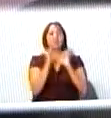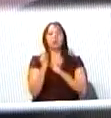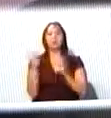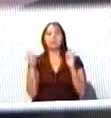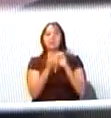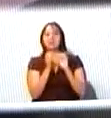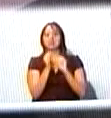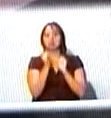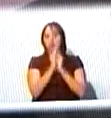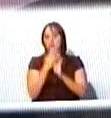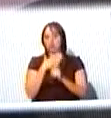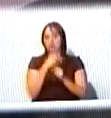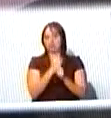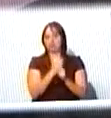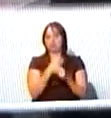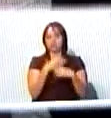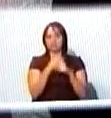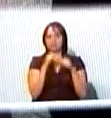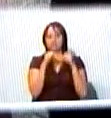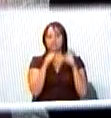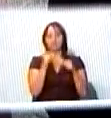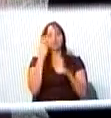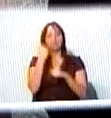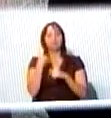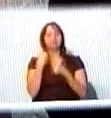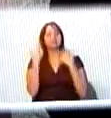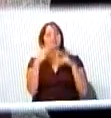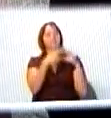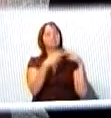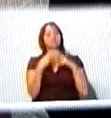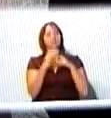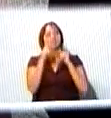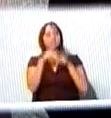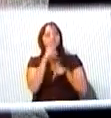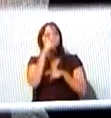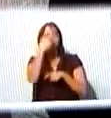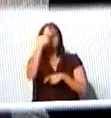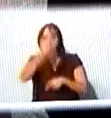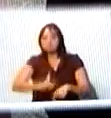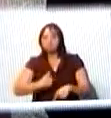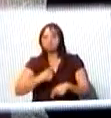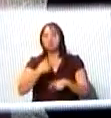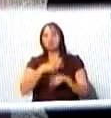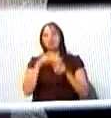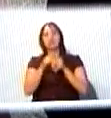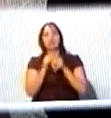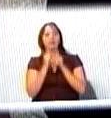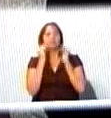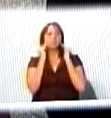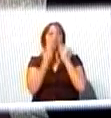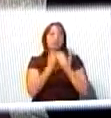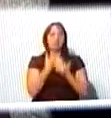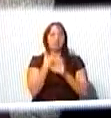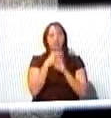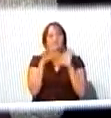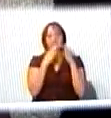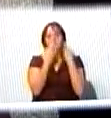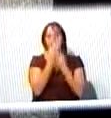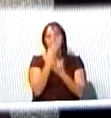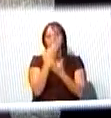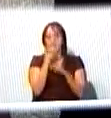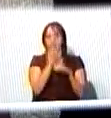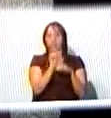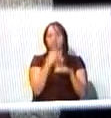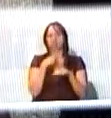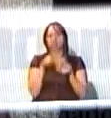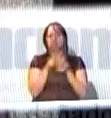realizando, y yo creo que también me han conocido como ser humano que soy, o sea, una persona que también sufre, una persona que tiene familia. Mi familia, como es de